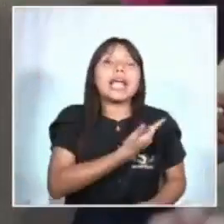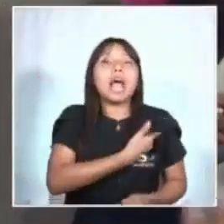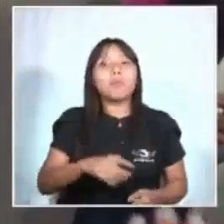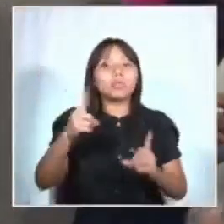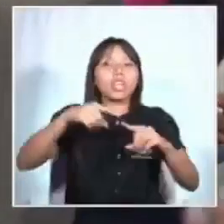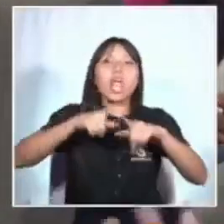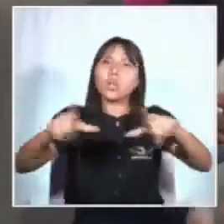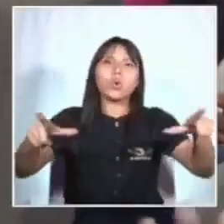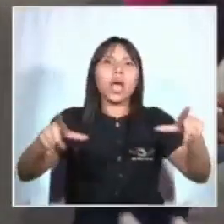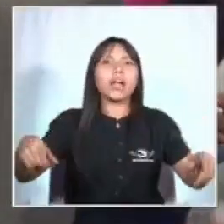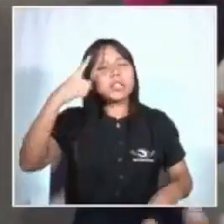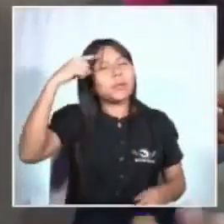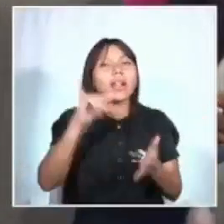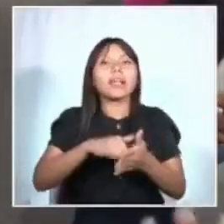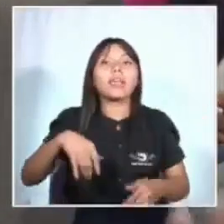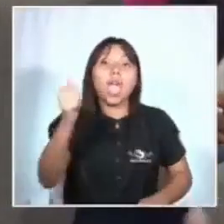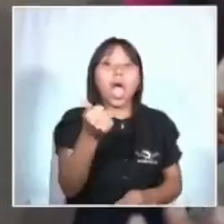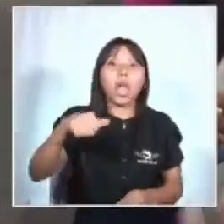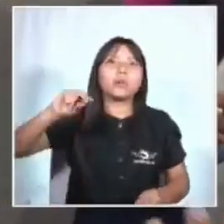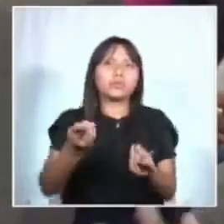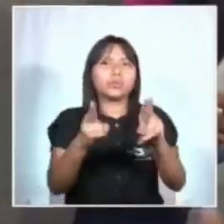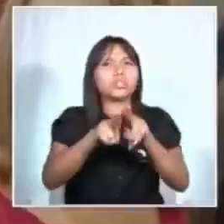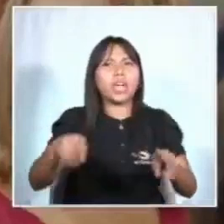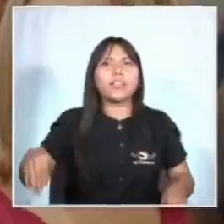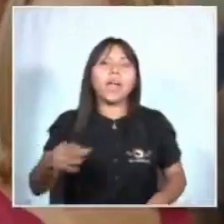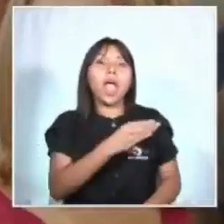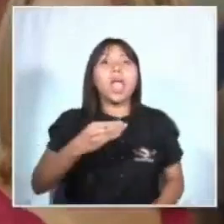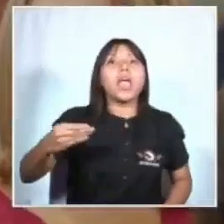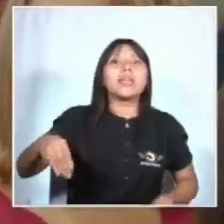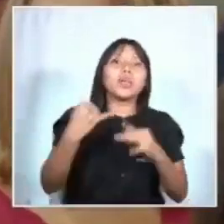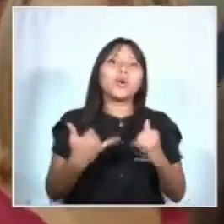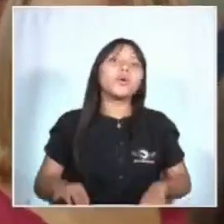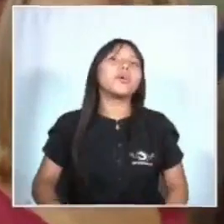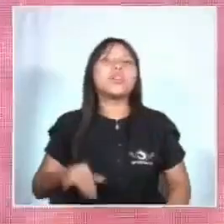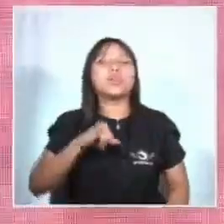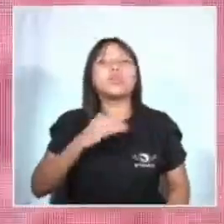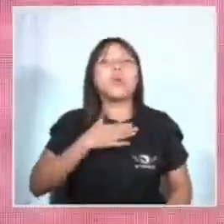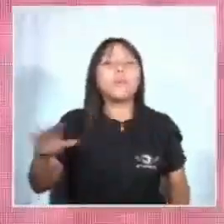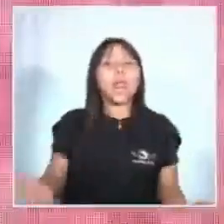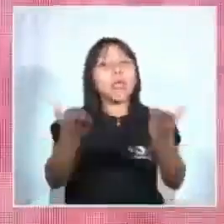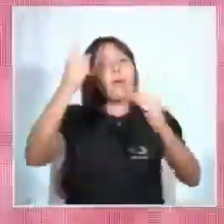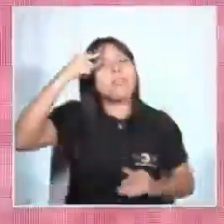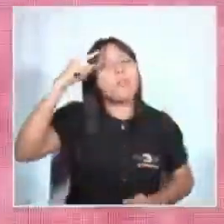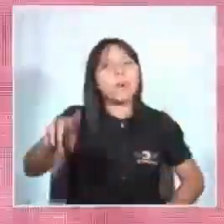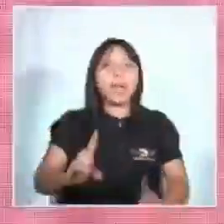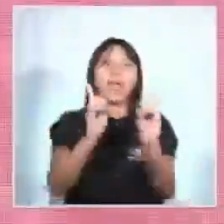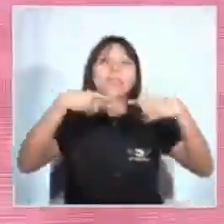lugares para que algo suceda. Y en esta tarde yo me levanto para